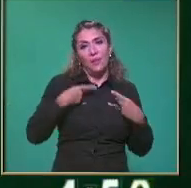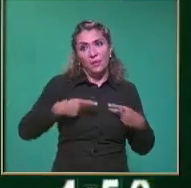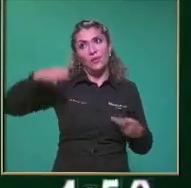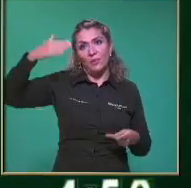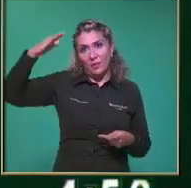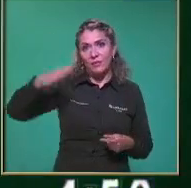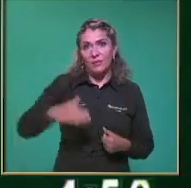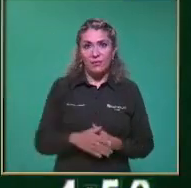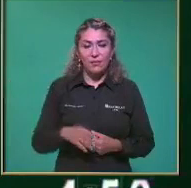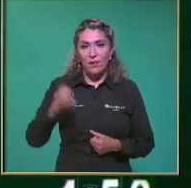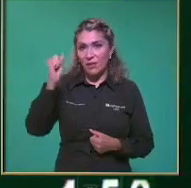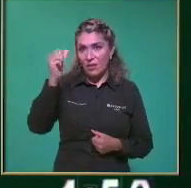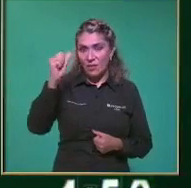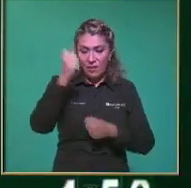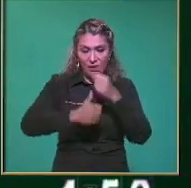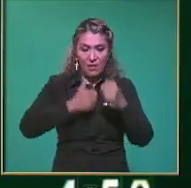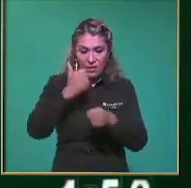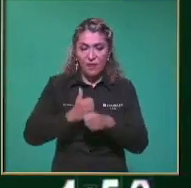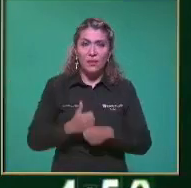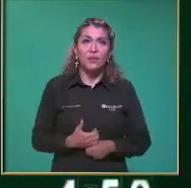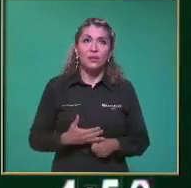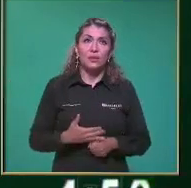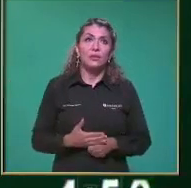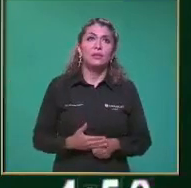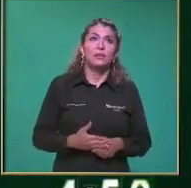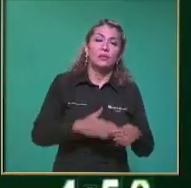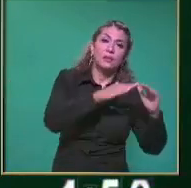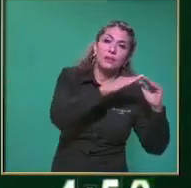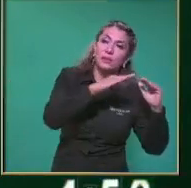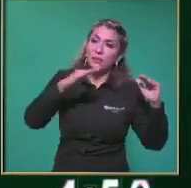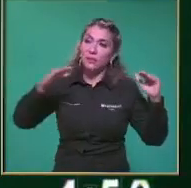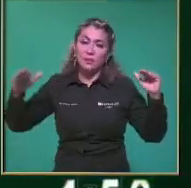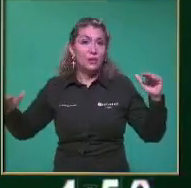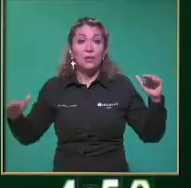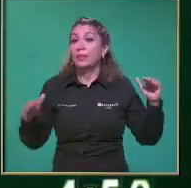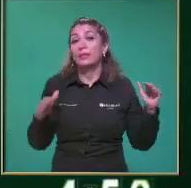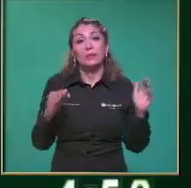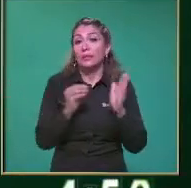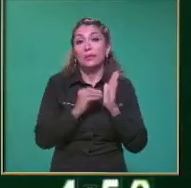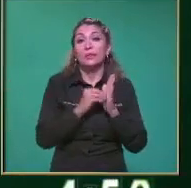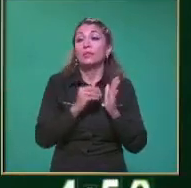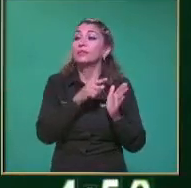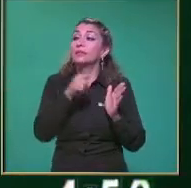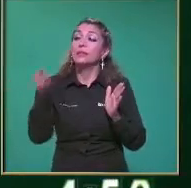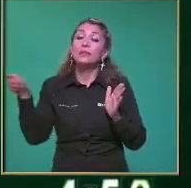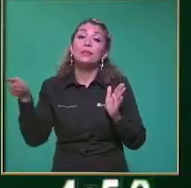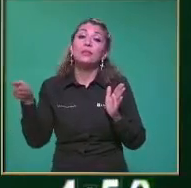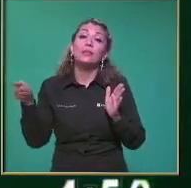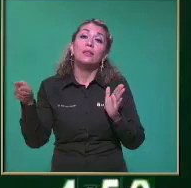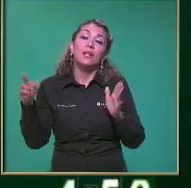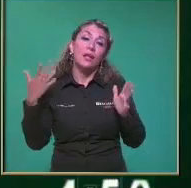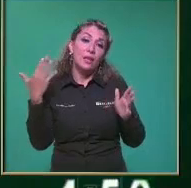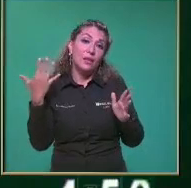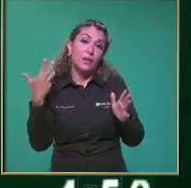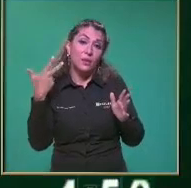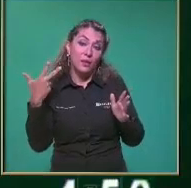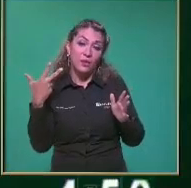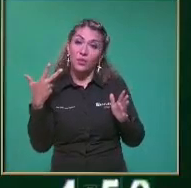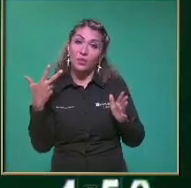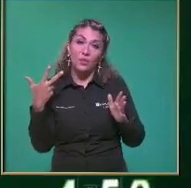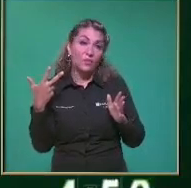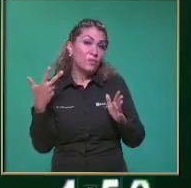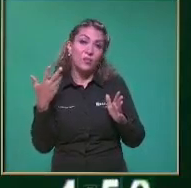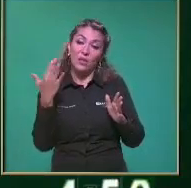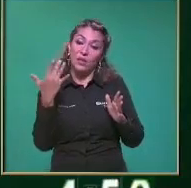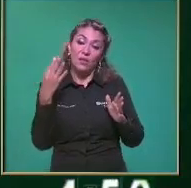60, ¿sí? Entonces, si tomamos eso, ¿quiénes no se podrán vacunar? Pues el que tiene 58 y el que tiene